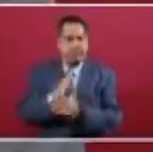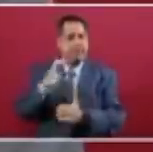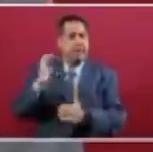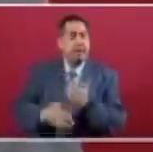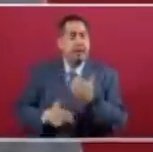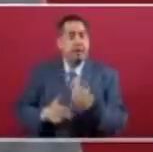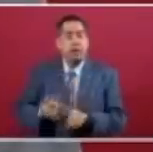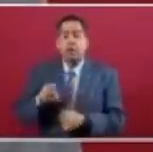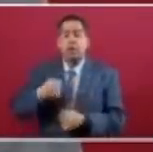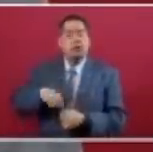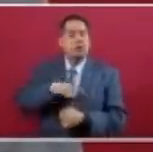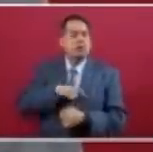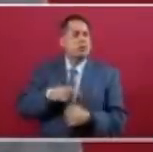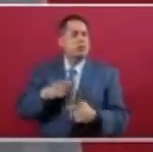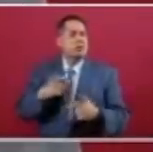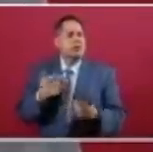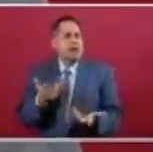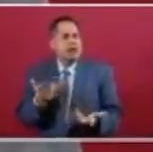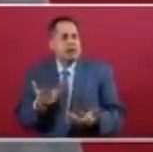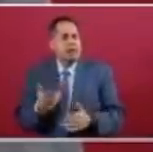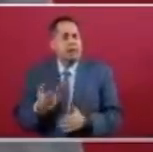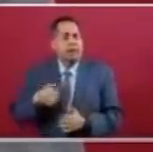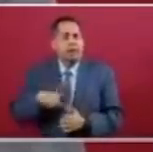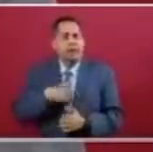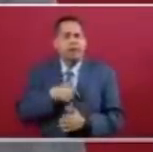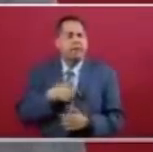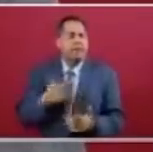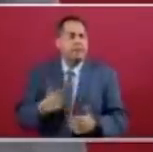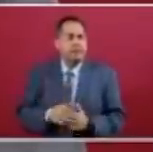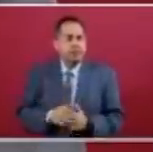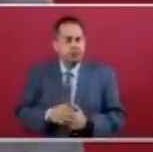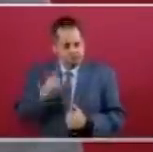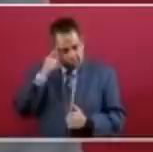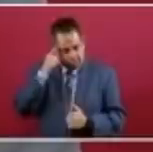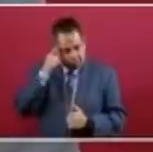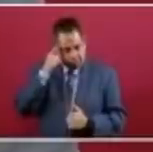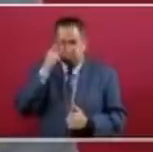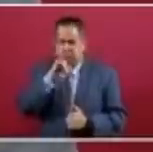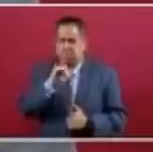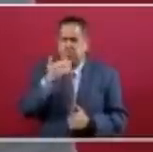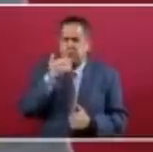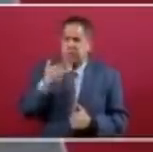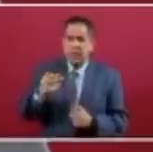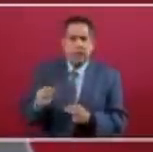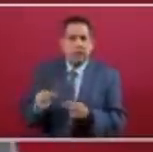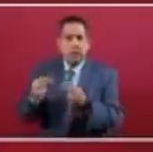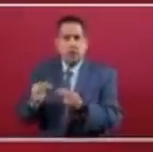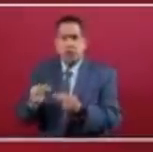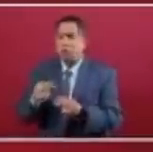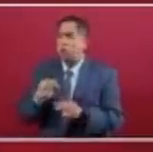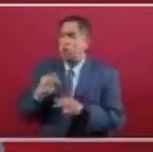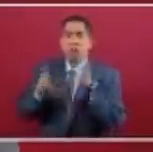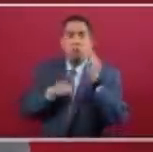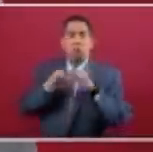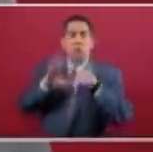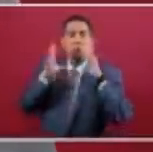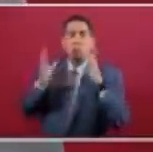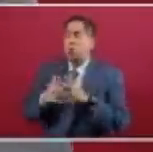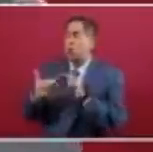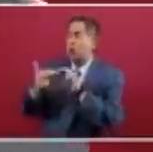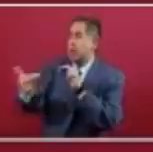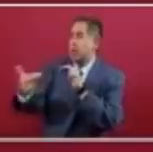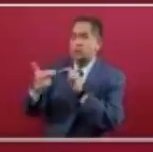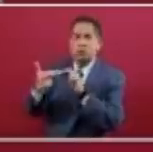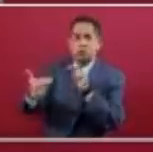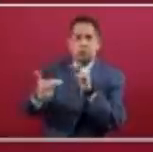Nosotros vamos a tener buenas relaciones con todos los gobiernos del mundo, desde luego